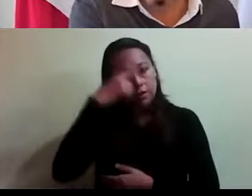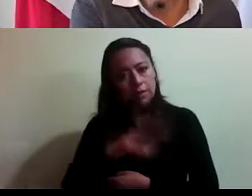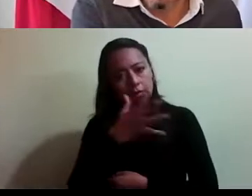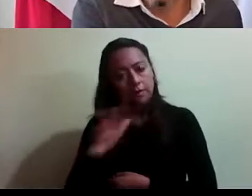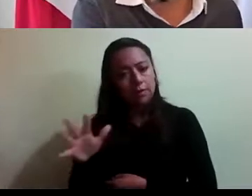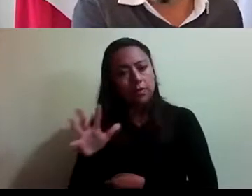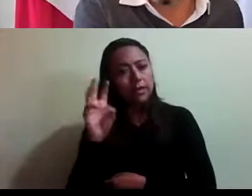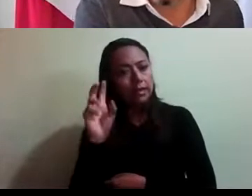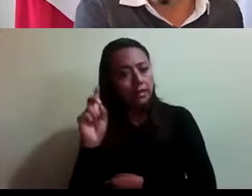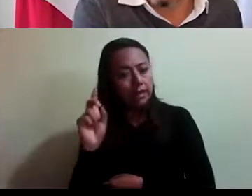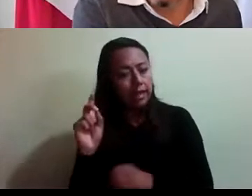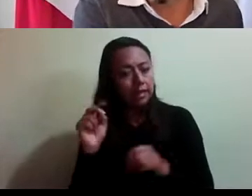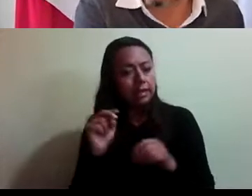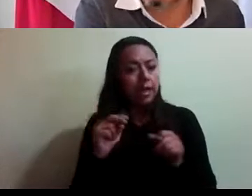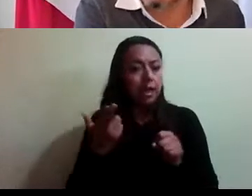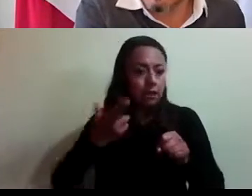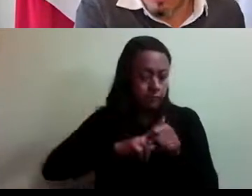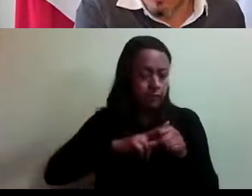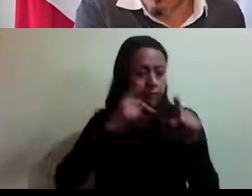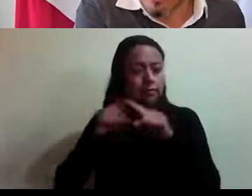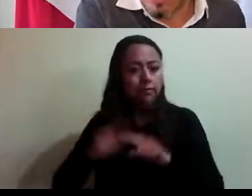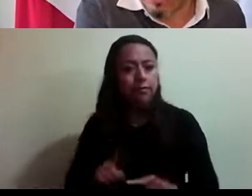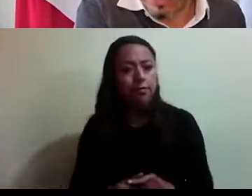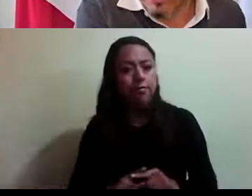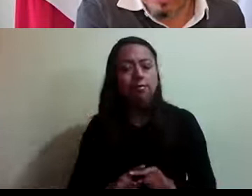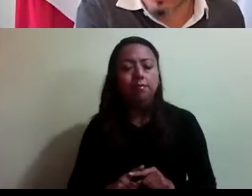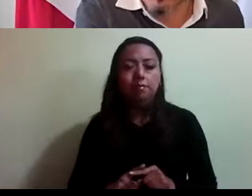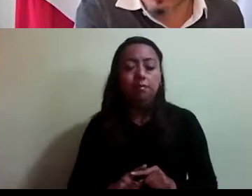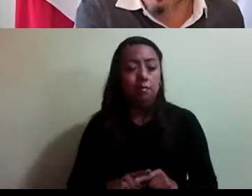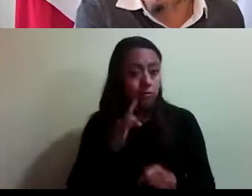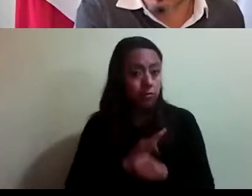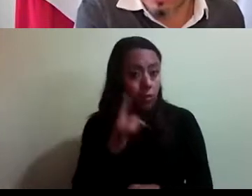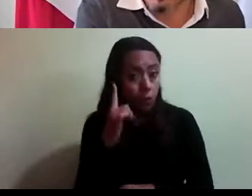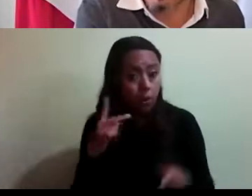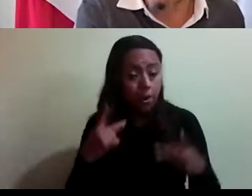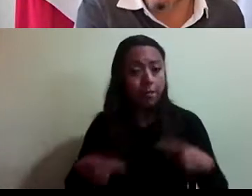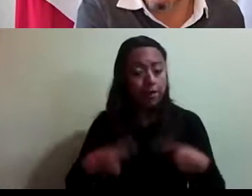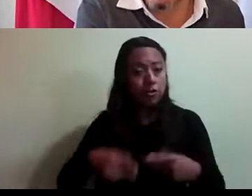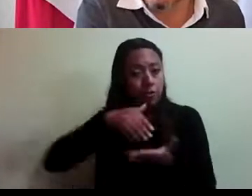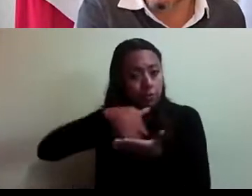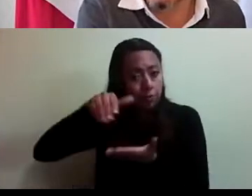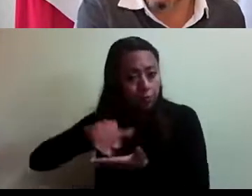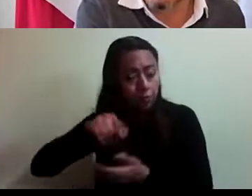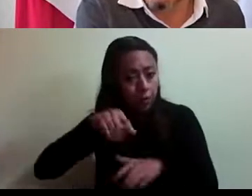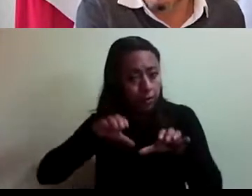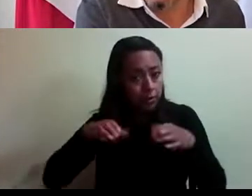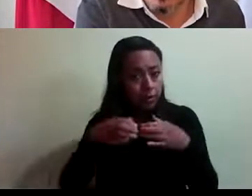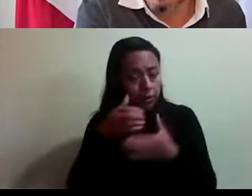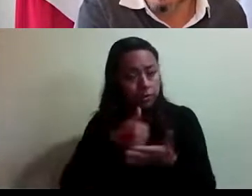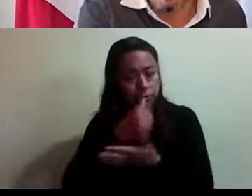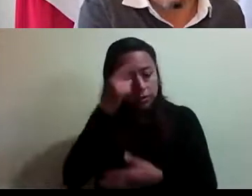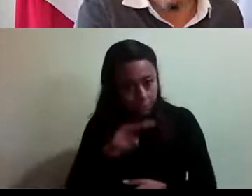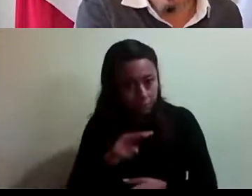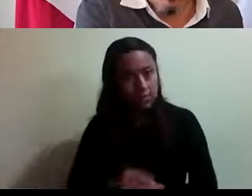unidades hospitalarias. Y saben, no ha habido una sola persona despedida en el Congreso capitalino. Y